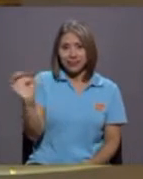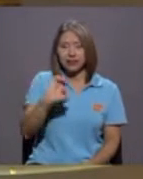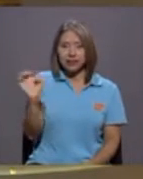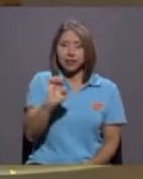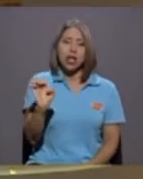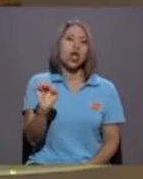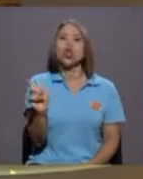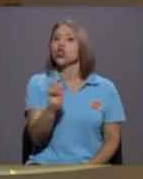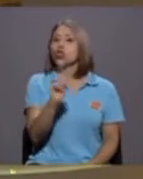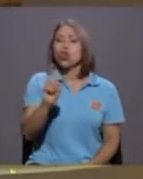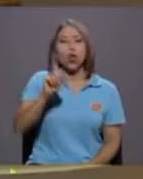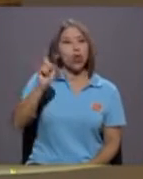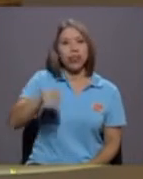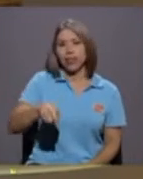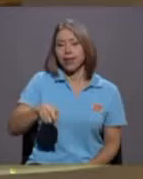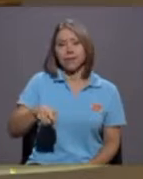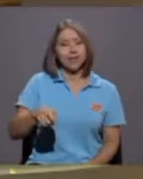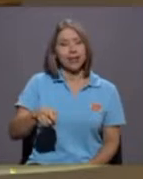no deben